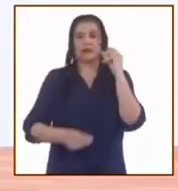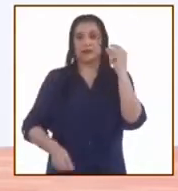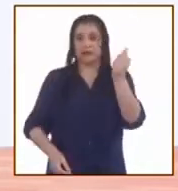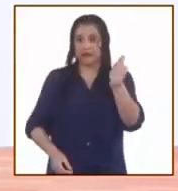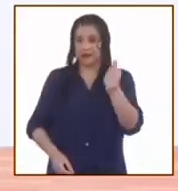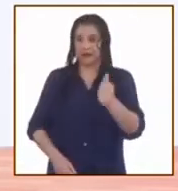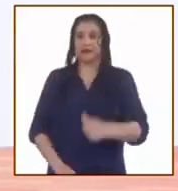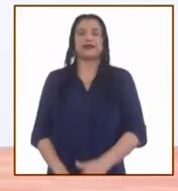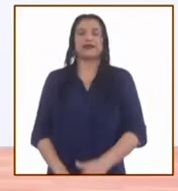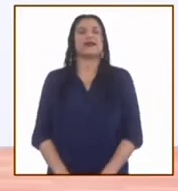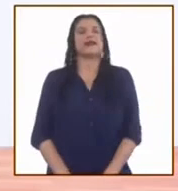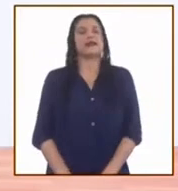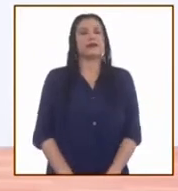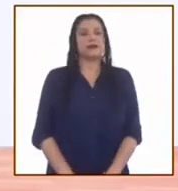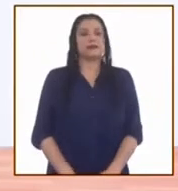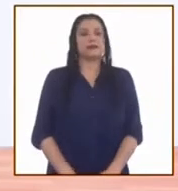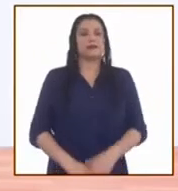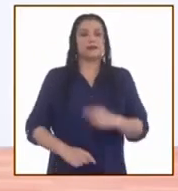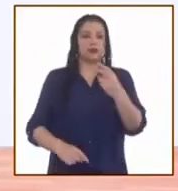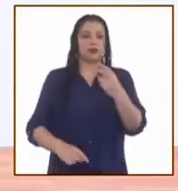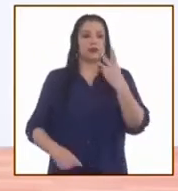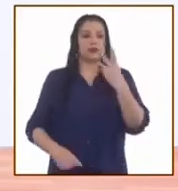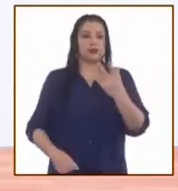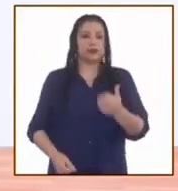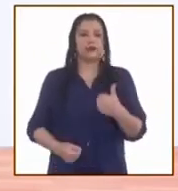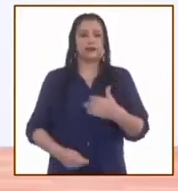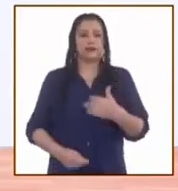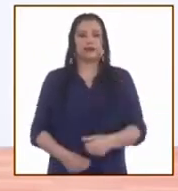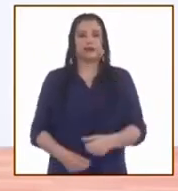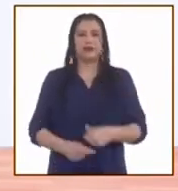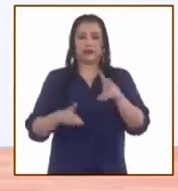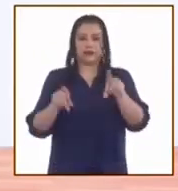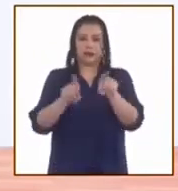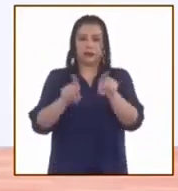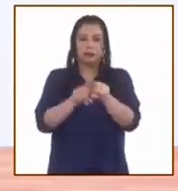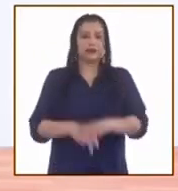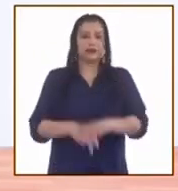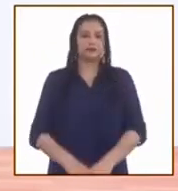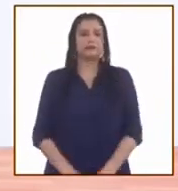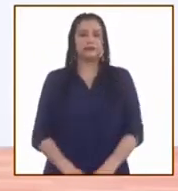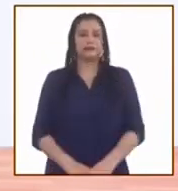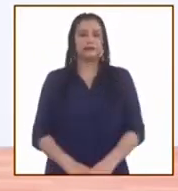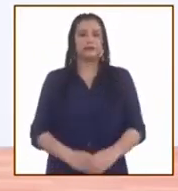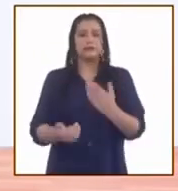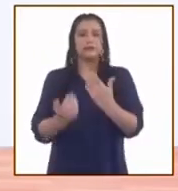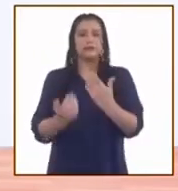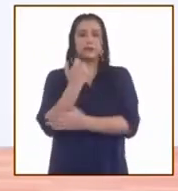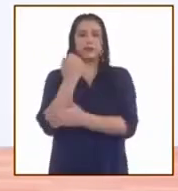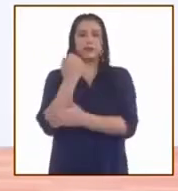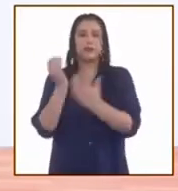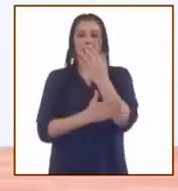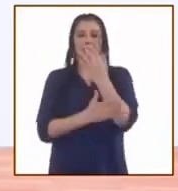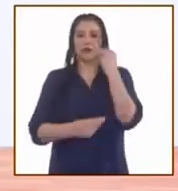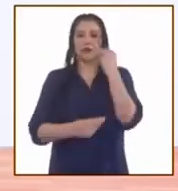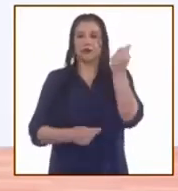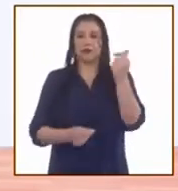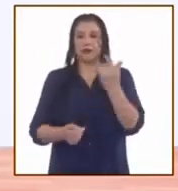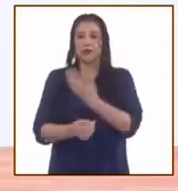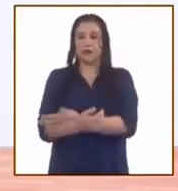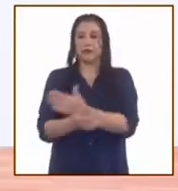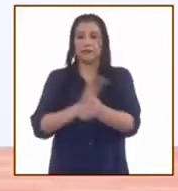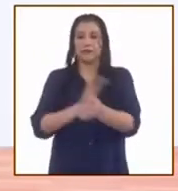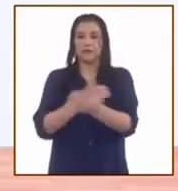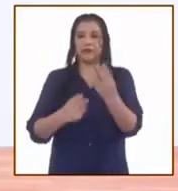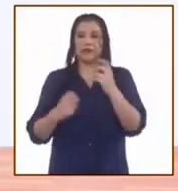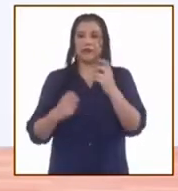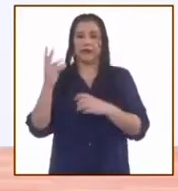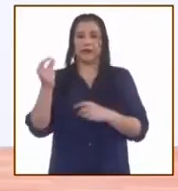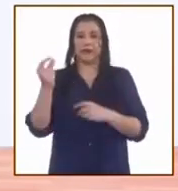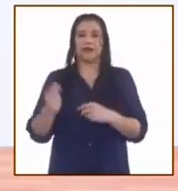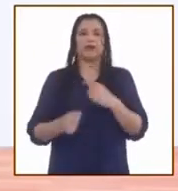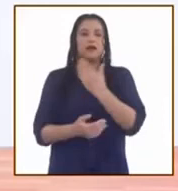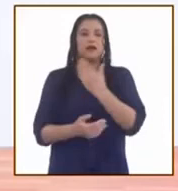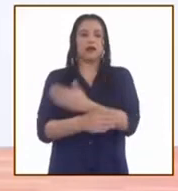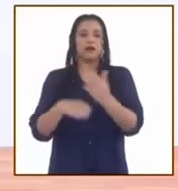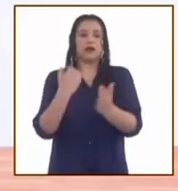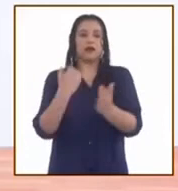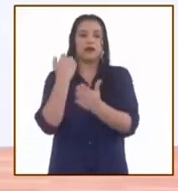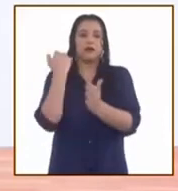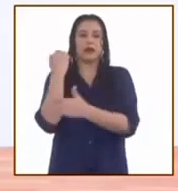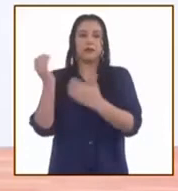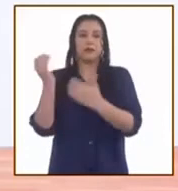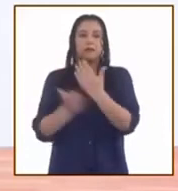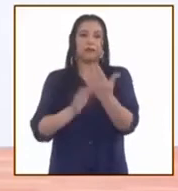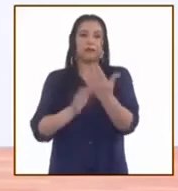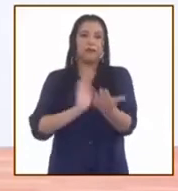chasquido. ¿Vamos? 1, 2, 3, va. Oh, ¿qué? Oh, ¿qué?